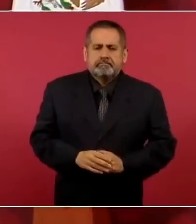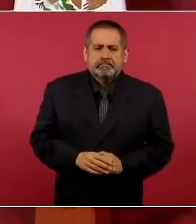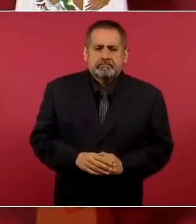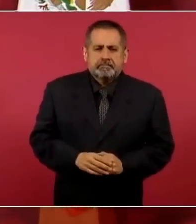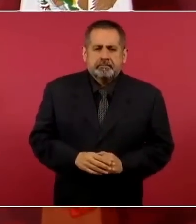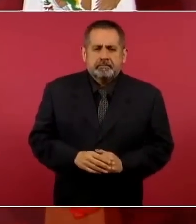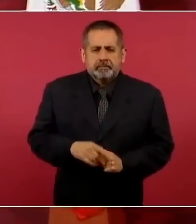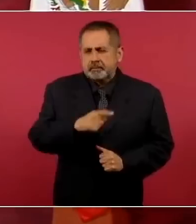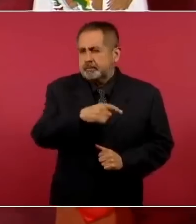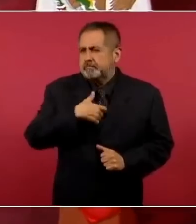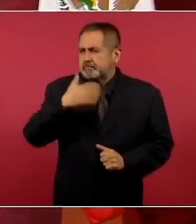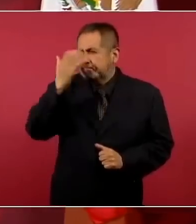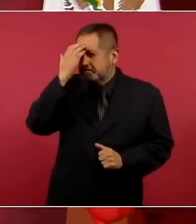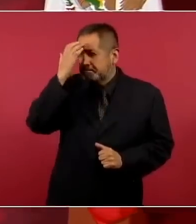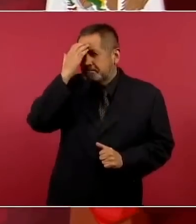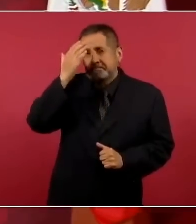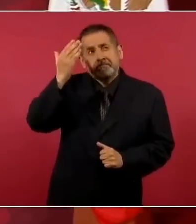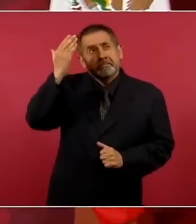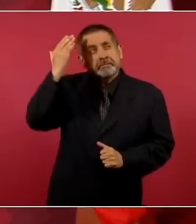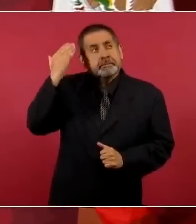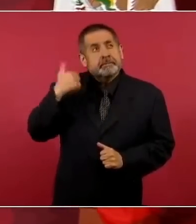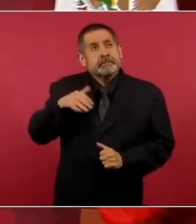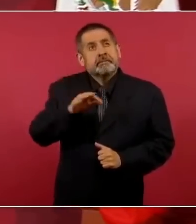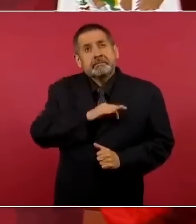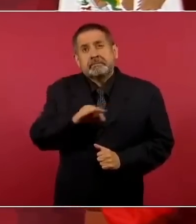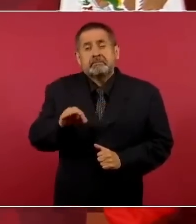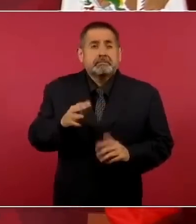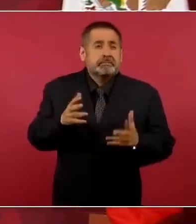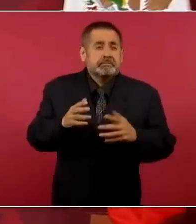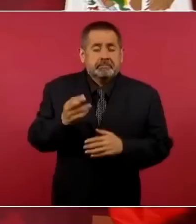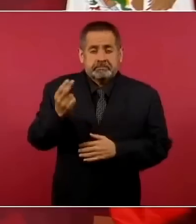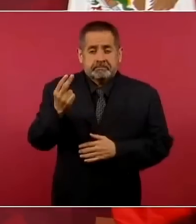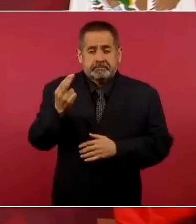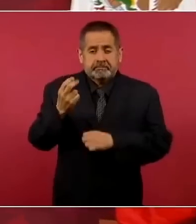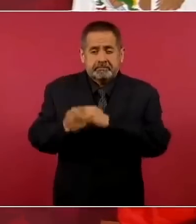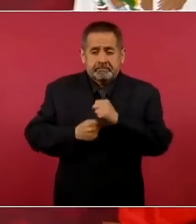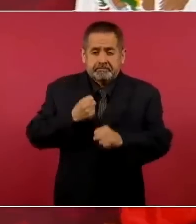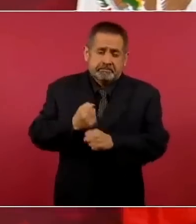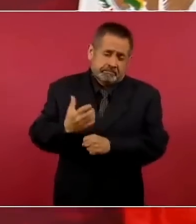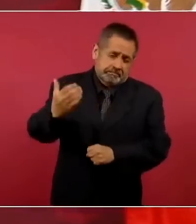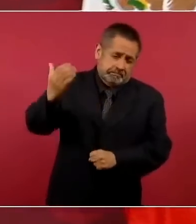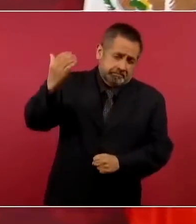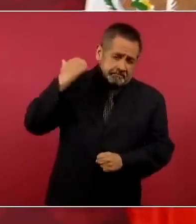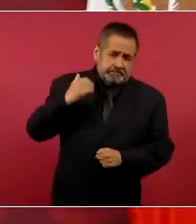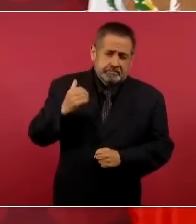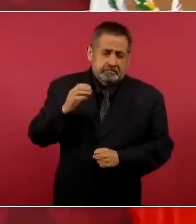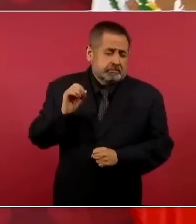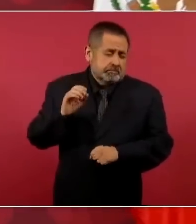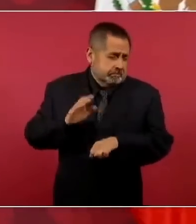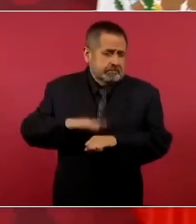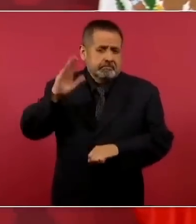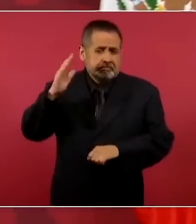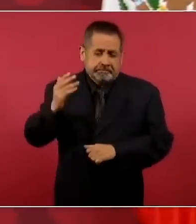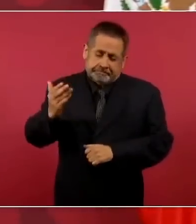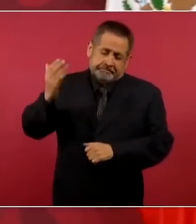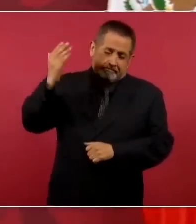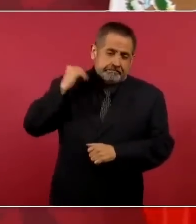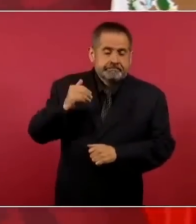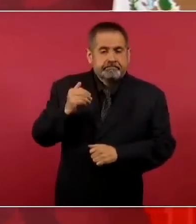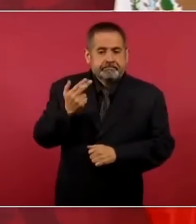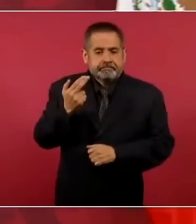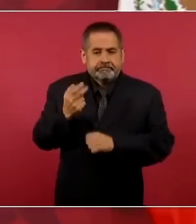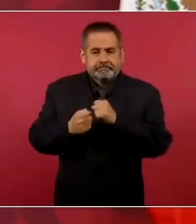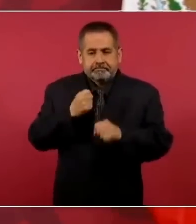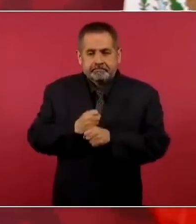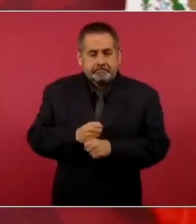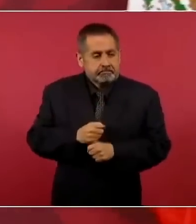Nos conocimos hace 25 años, si no es que más.